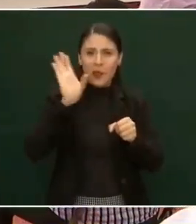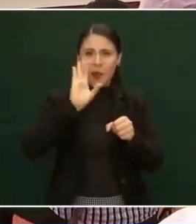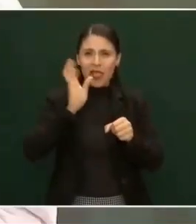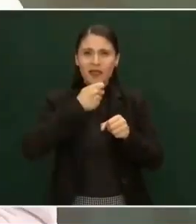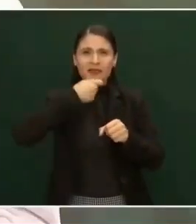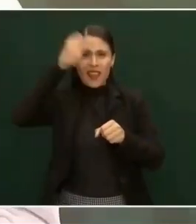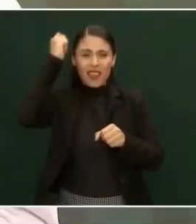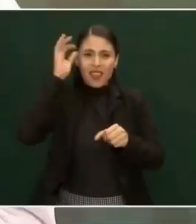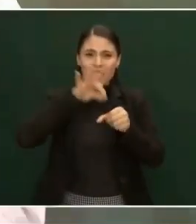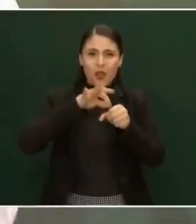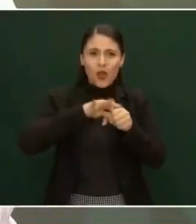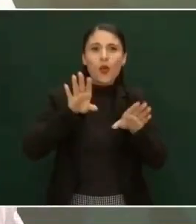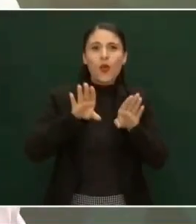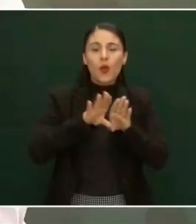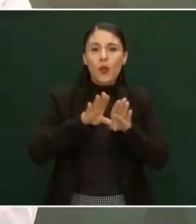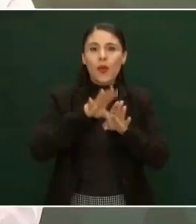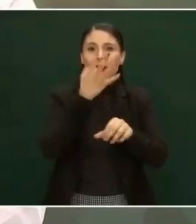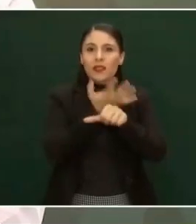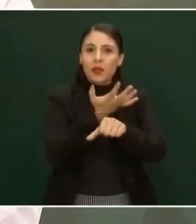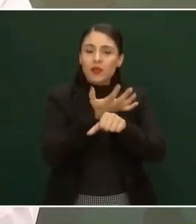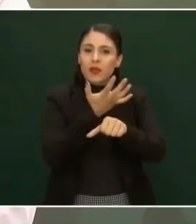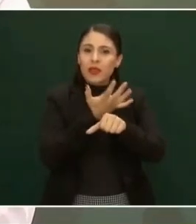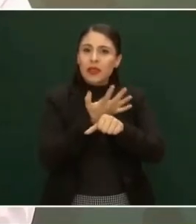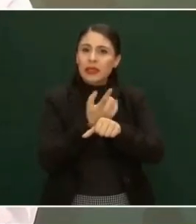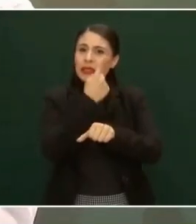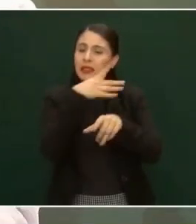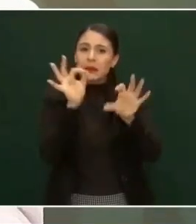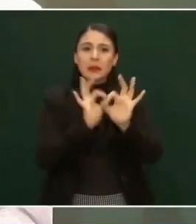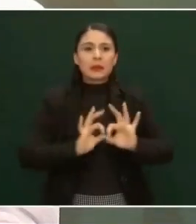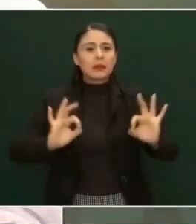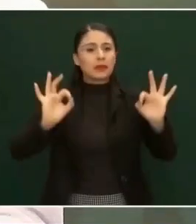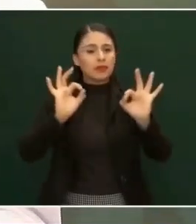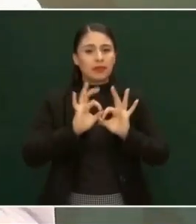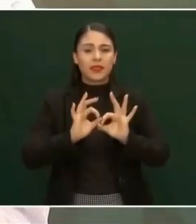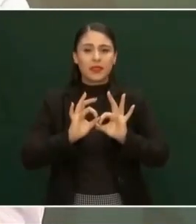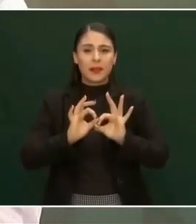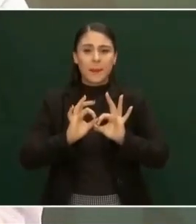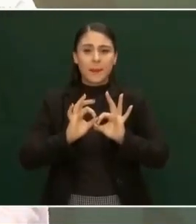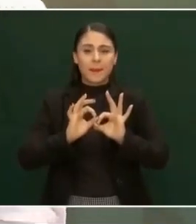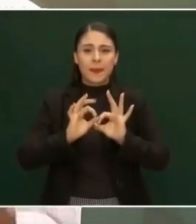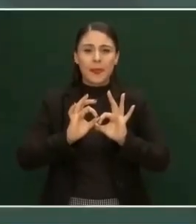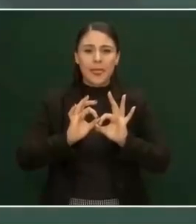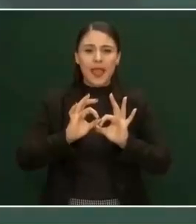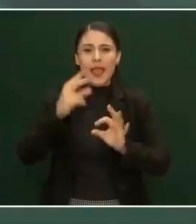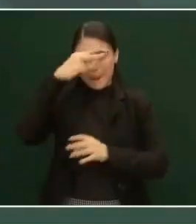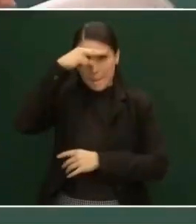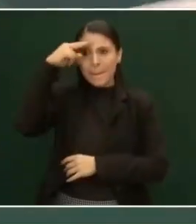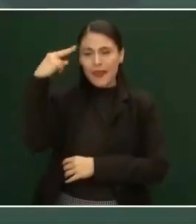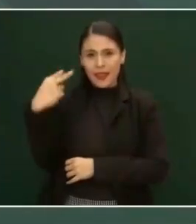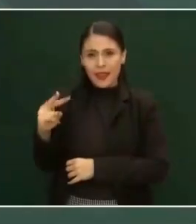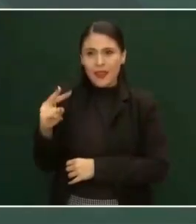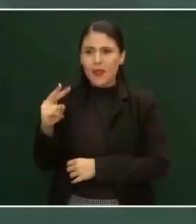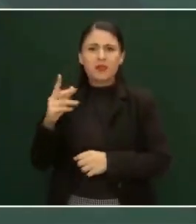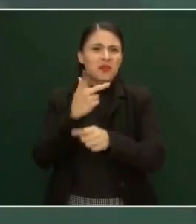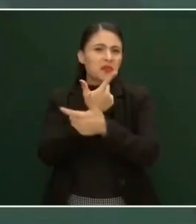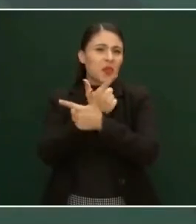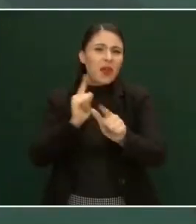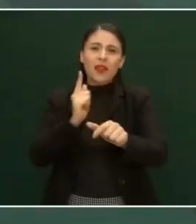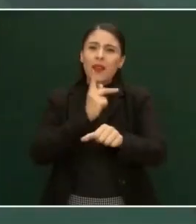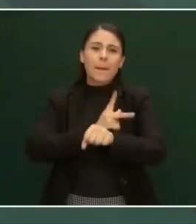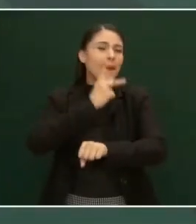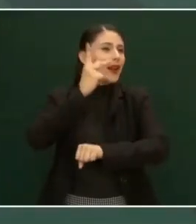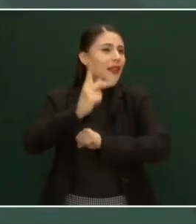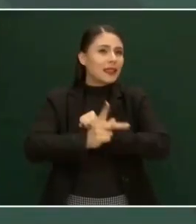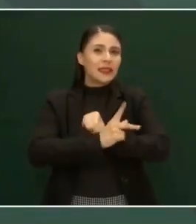como influyen en eeuu los tiempos electorales en méxico en cualquier país